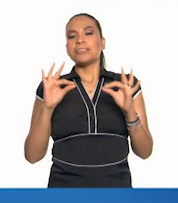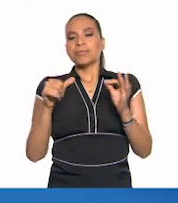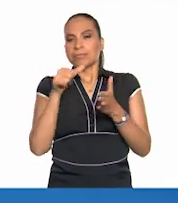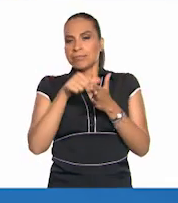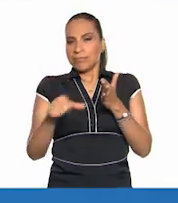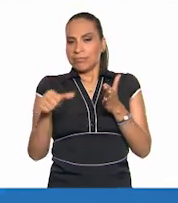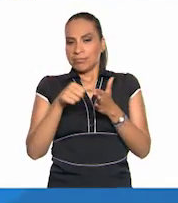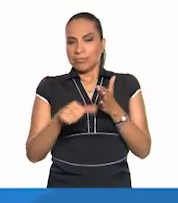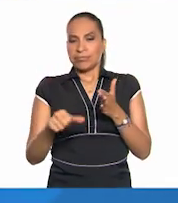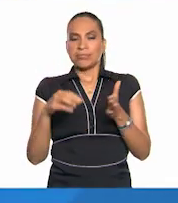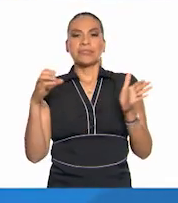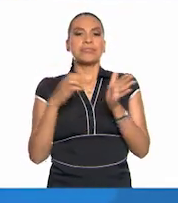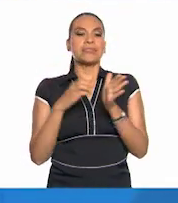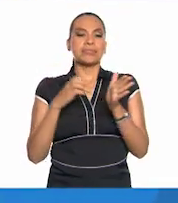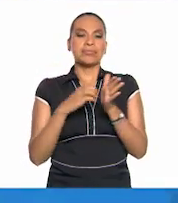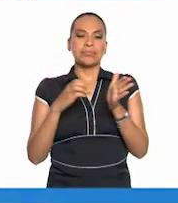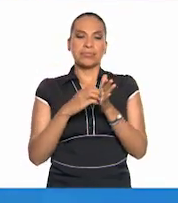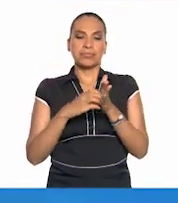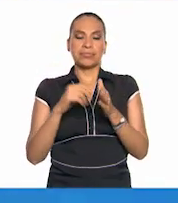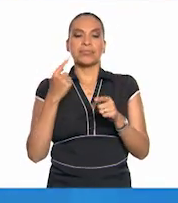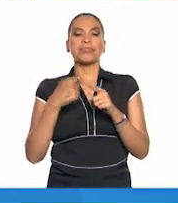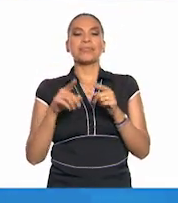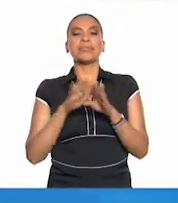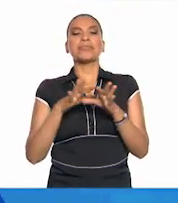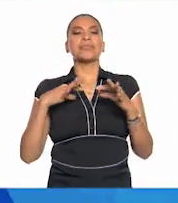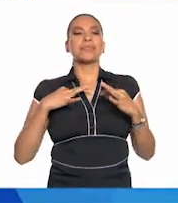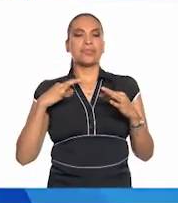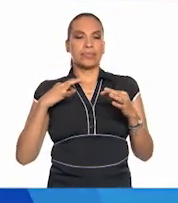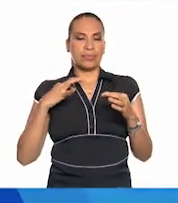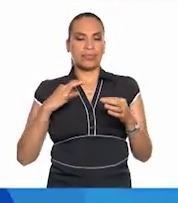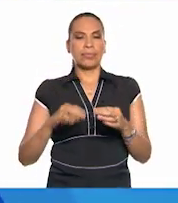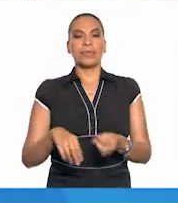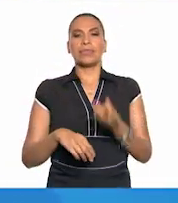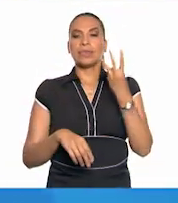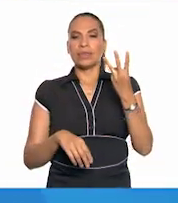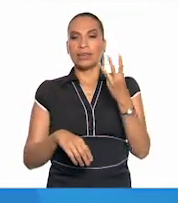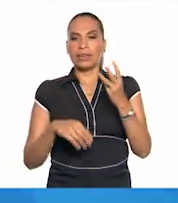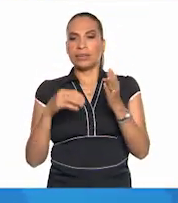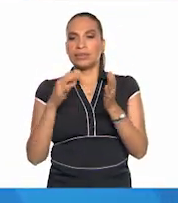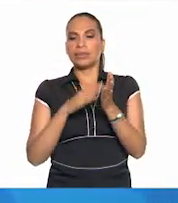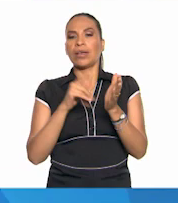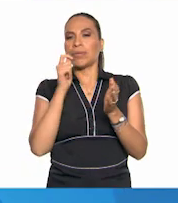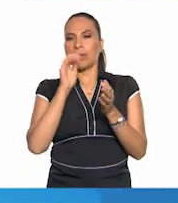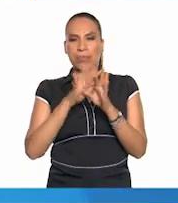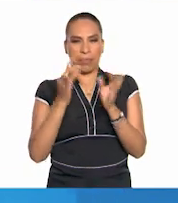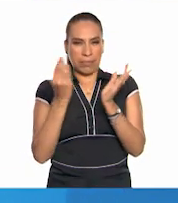cinta, una caja grande, trapos de cocina y tres palitos de paleta.